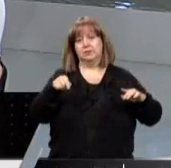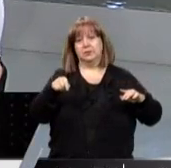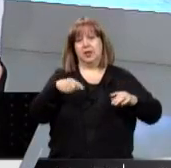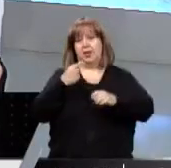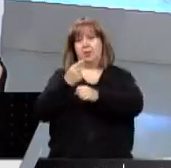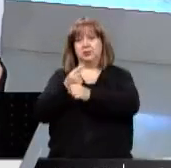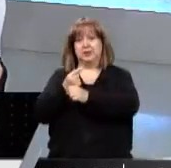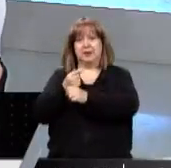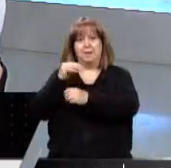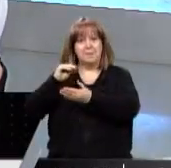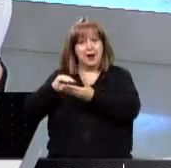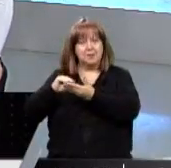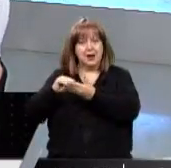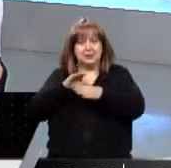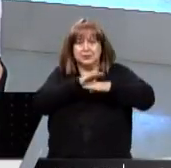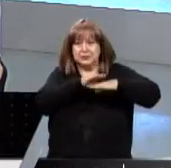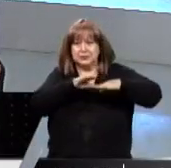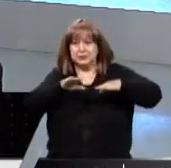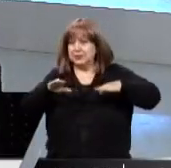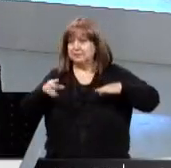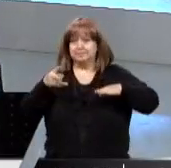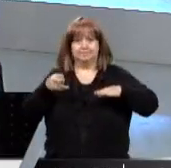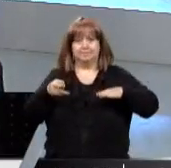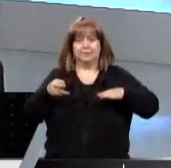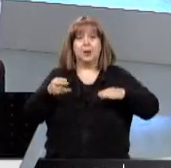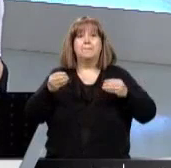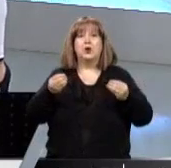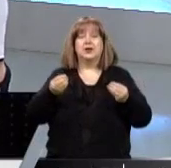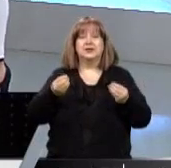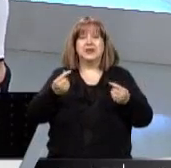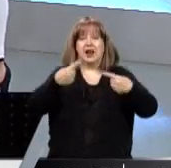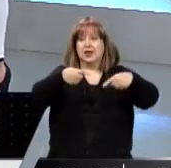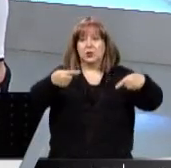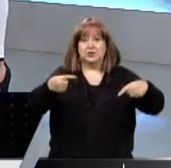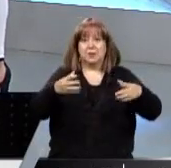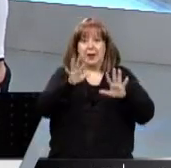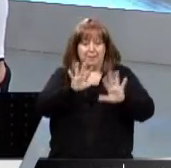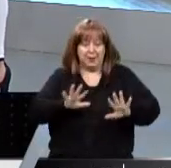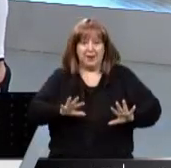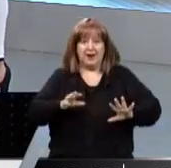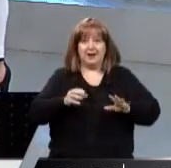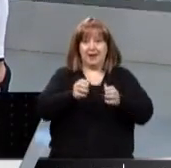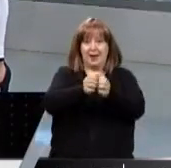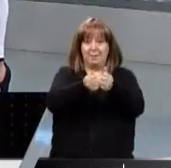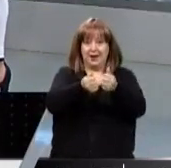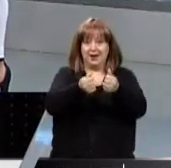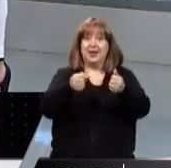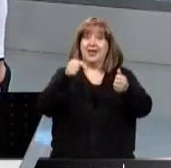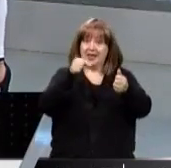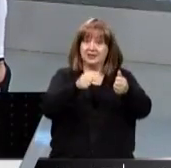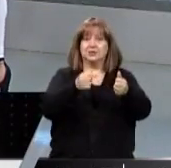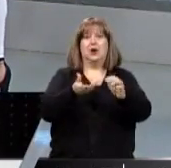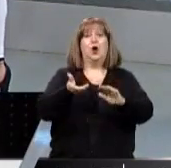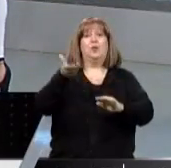los empresarios, ¿no? Y las asociaciones y la Cámara. Porque los insumos han aumentado y mucho. Claro, te aumentan los costos y necesariamente, y si no,